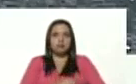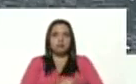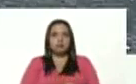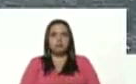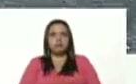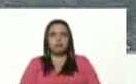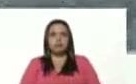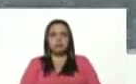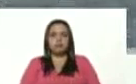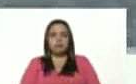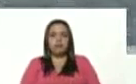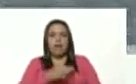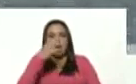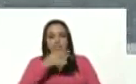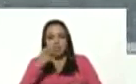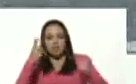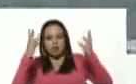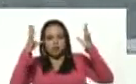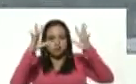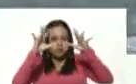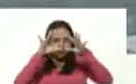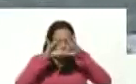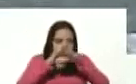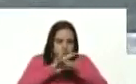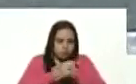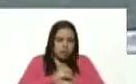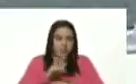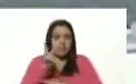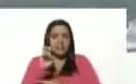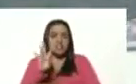Va cayendo la tarde de este viernes 4 de junio.